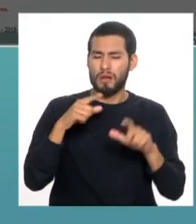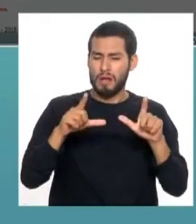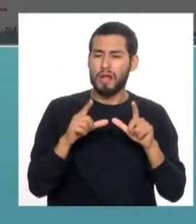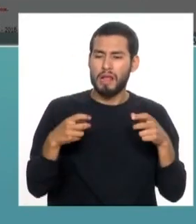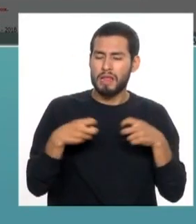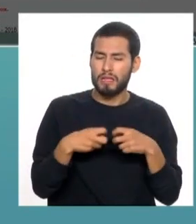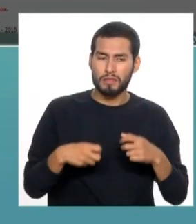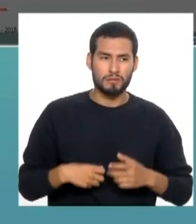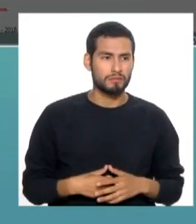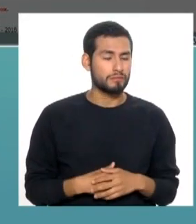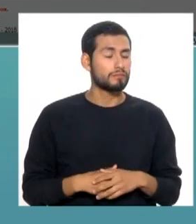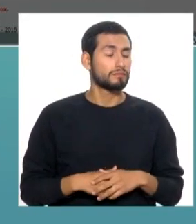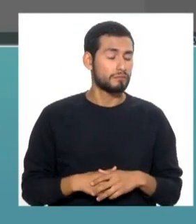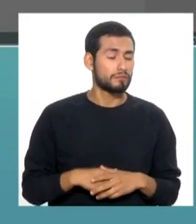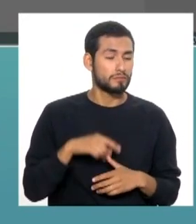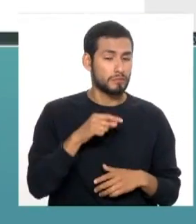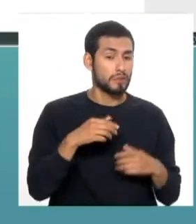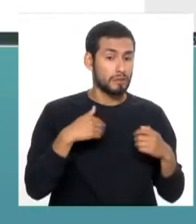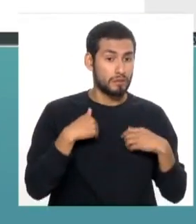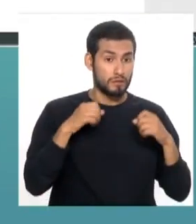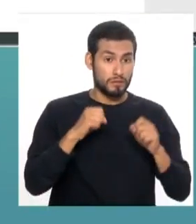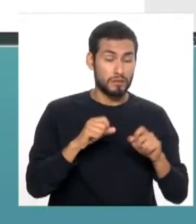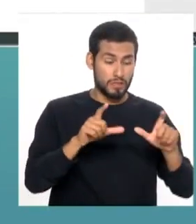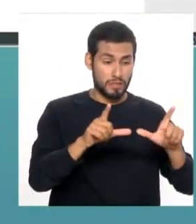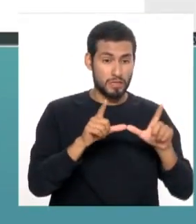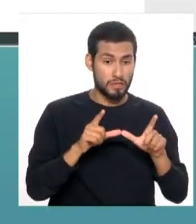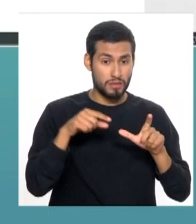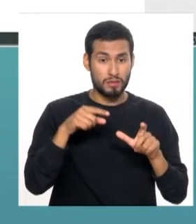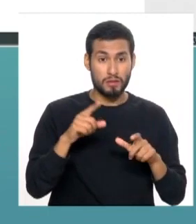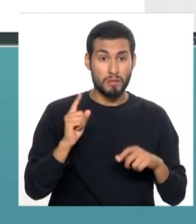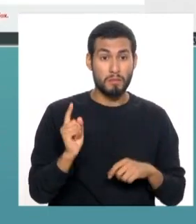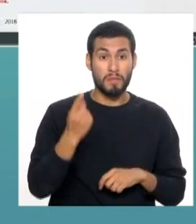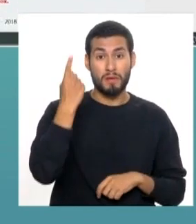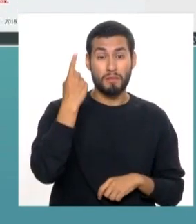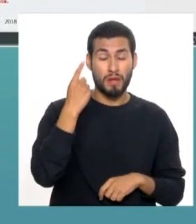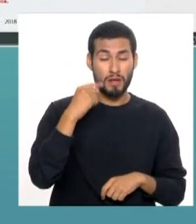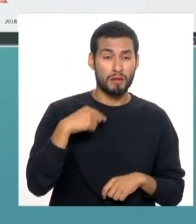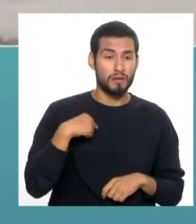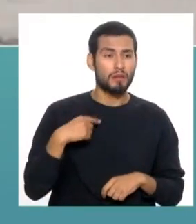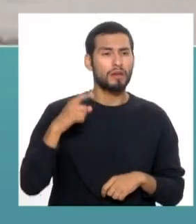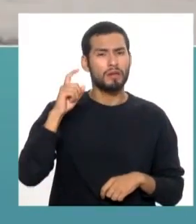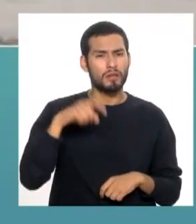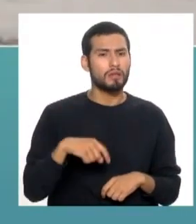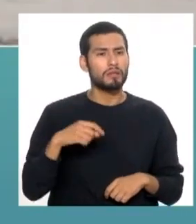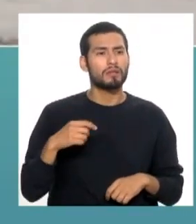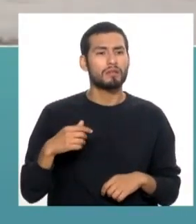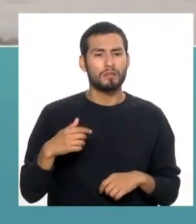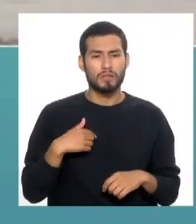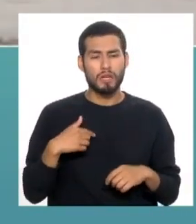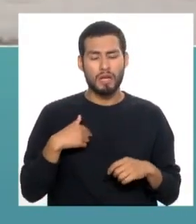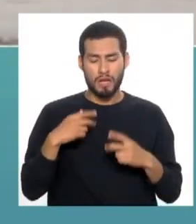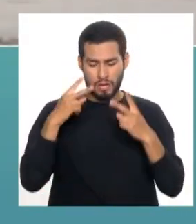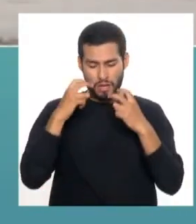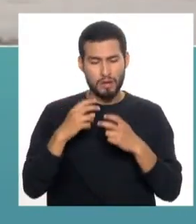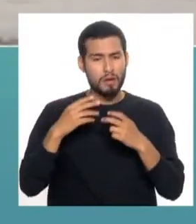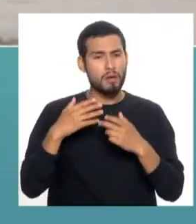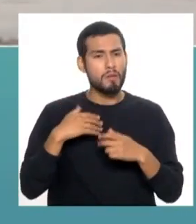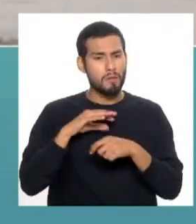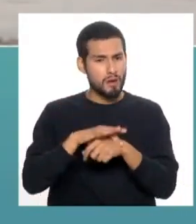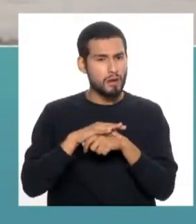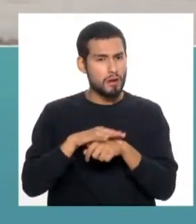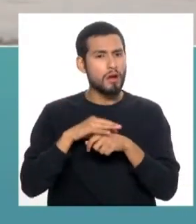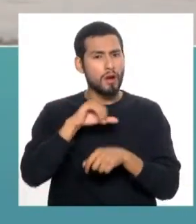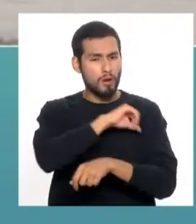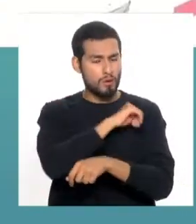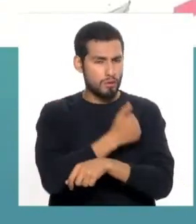digital. Sí. Para sacar una licencia de conducir por primera vez, primero tengo que llevar el examen médico en un centro médico